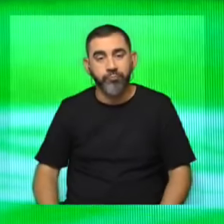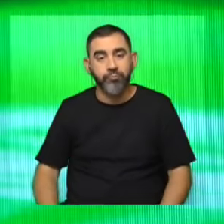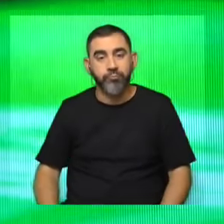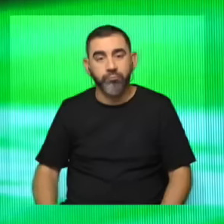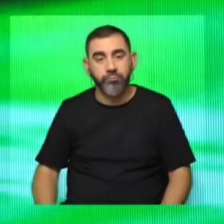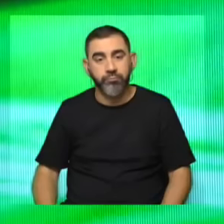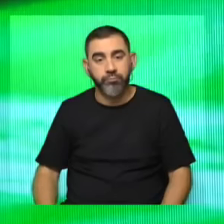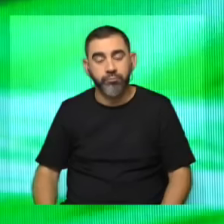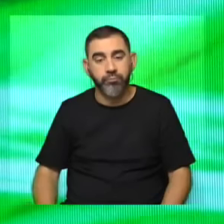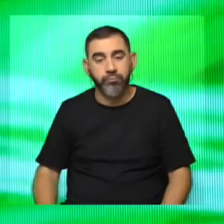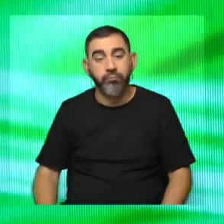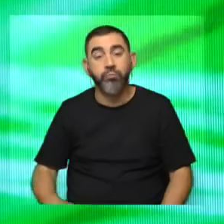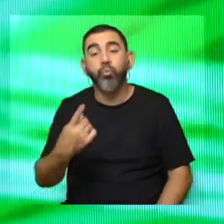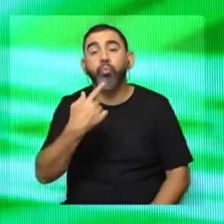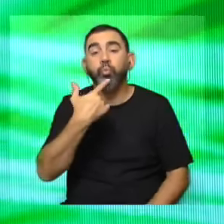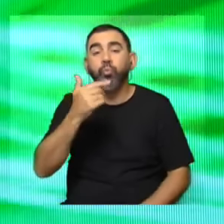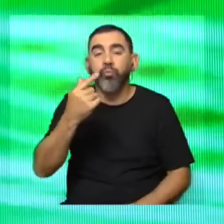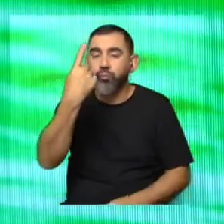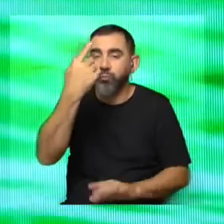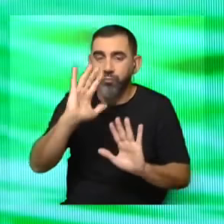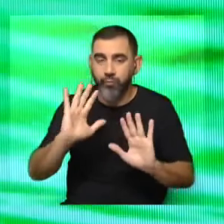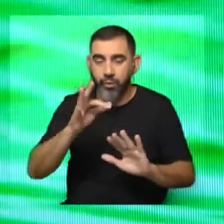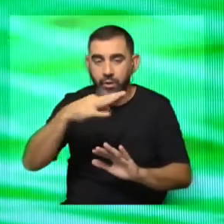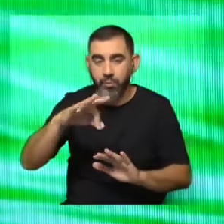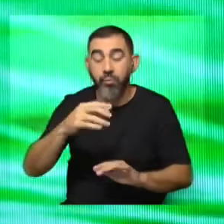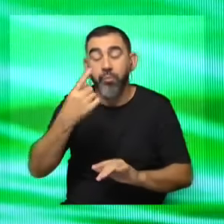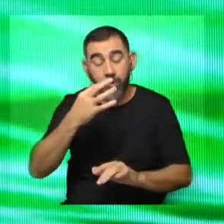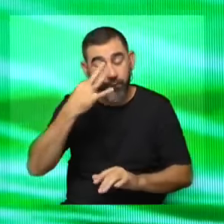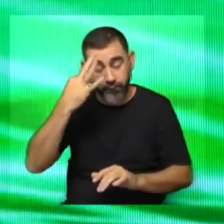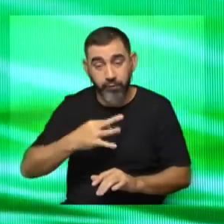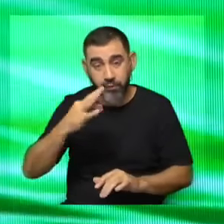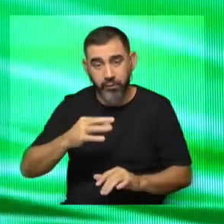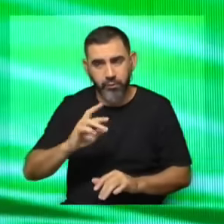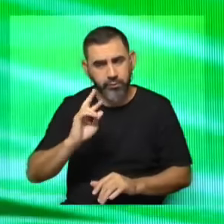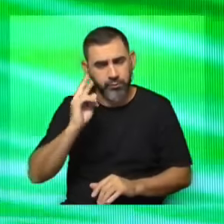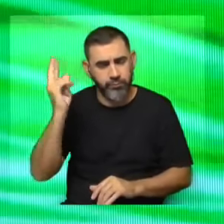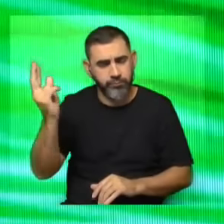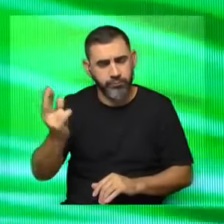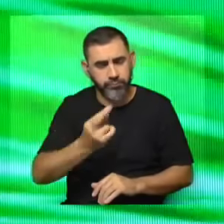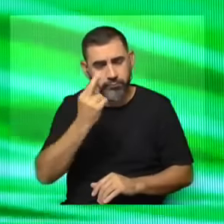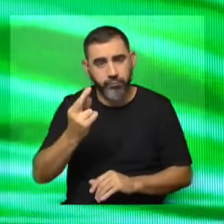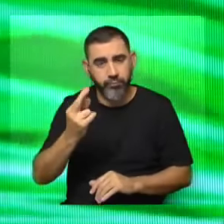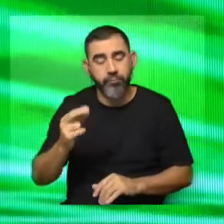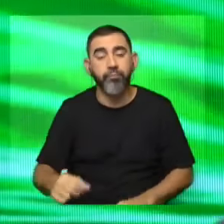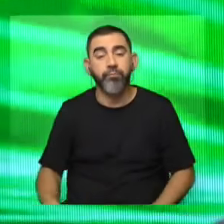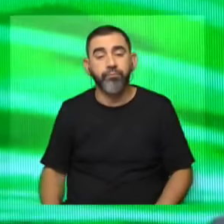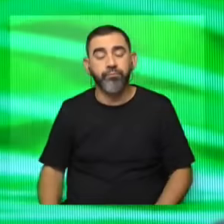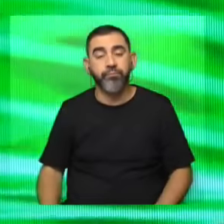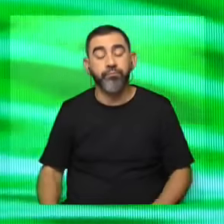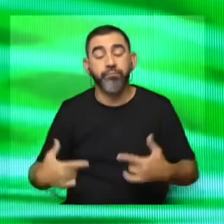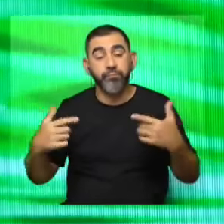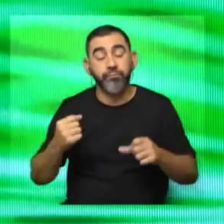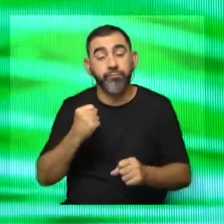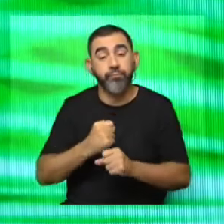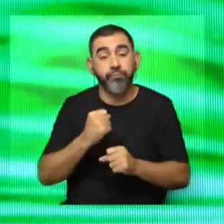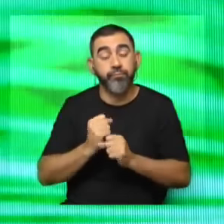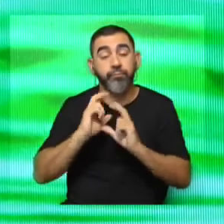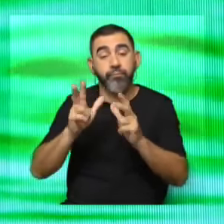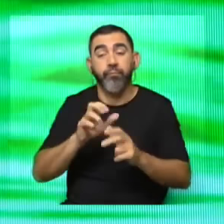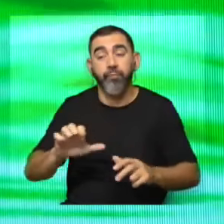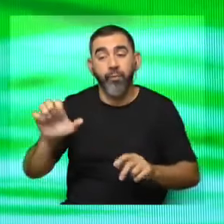ejemplo que se trasluce en otros lugares pero que realmente este llama la atención y es el el el Ministerio de trabajo que está diciendo que la